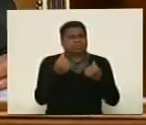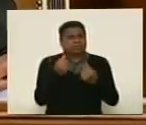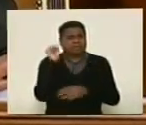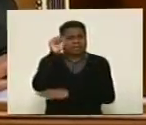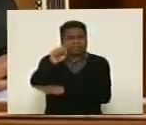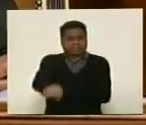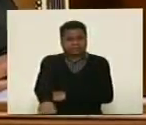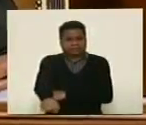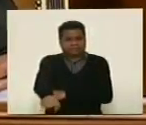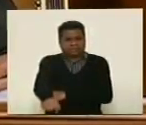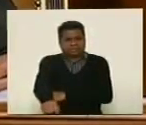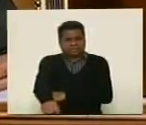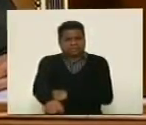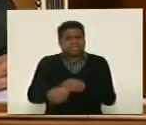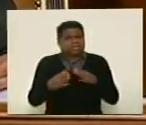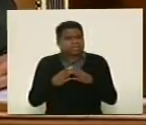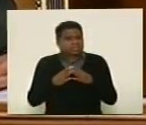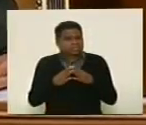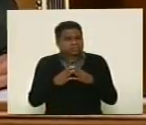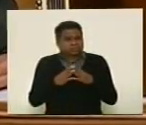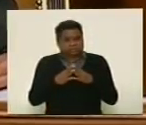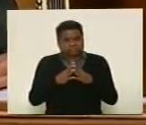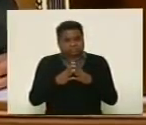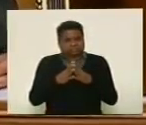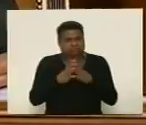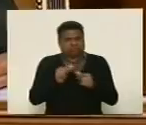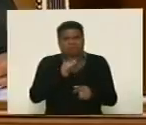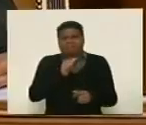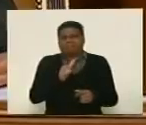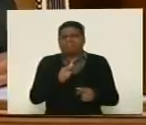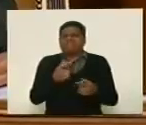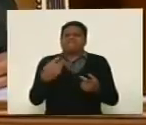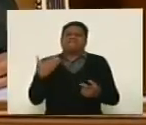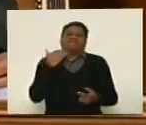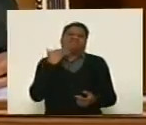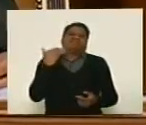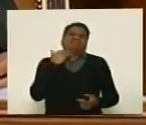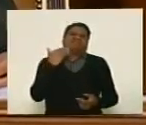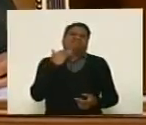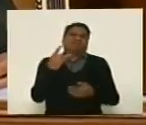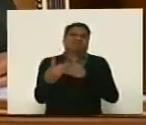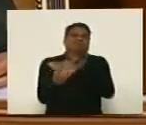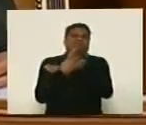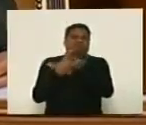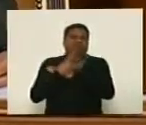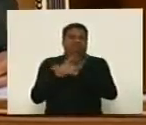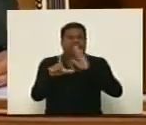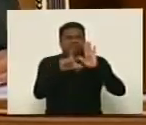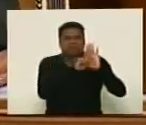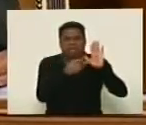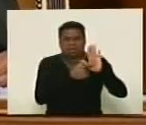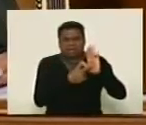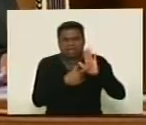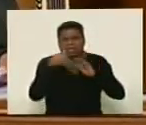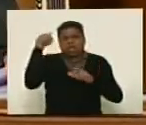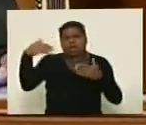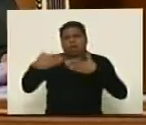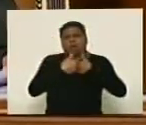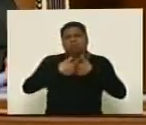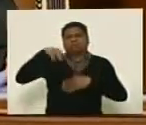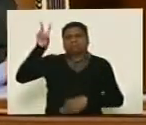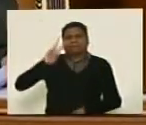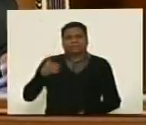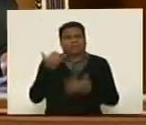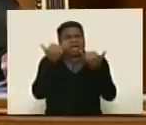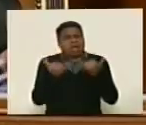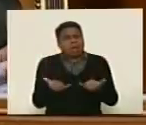derrota de las inmorales e ilegales agresiones imperiales contra la República Bolivariana de Venezuela, vamos a darle la